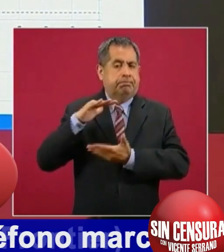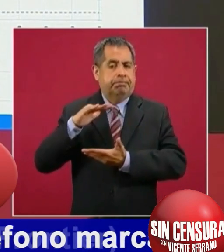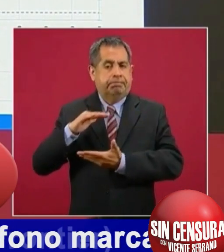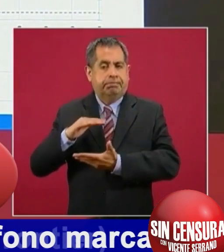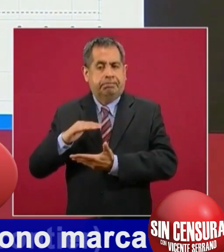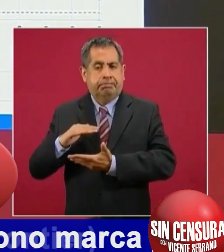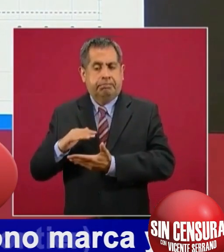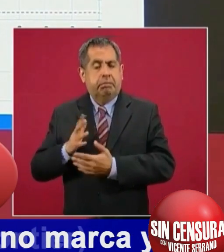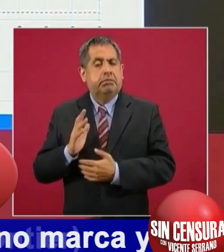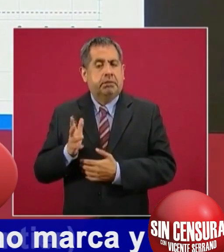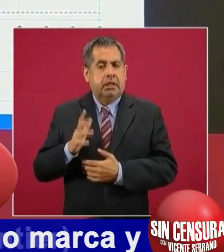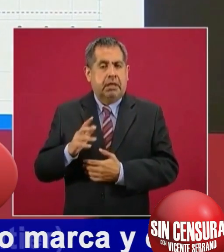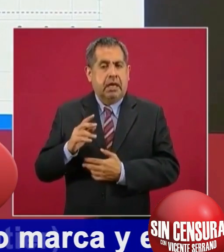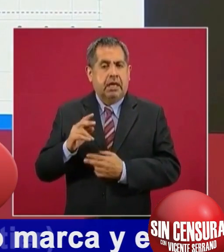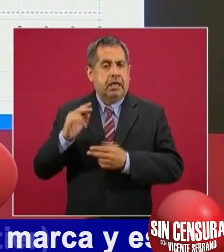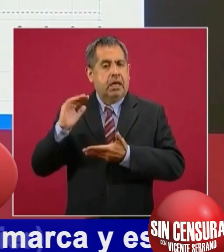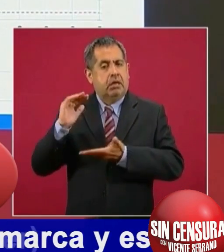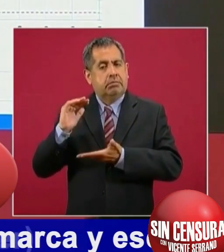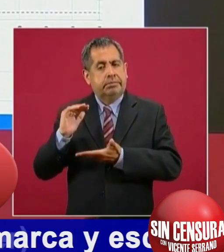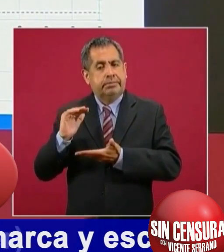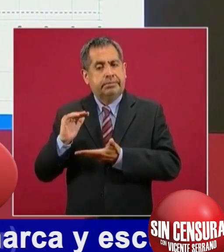Está bajando su nivel.